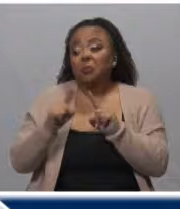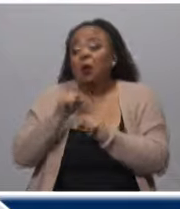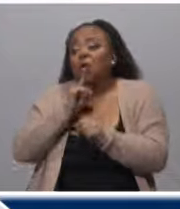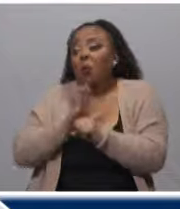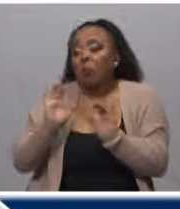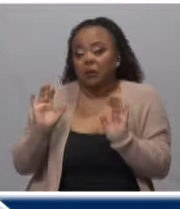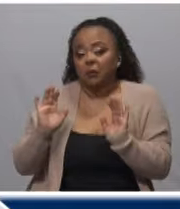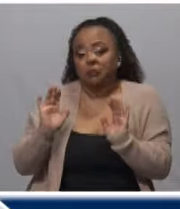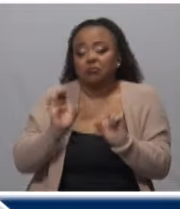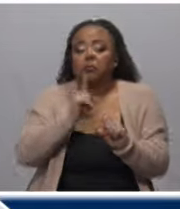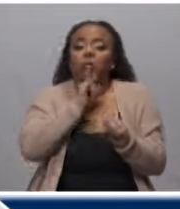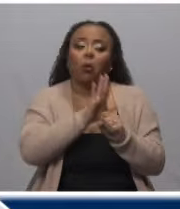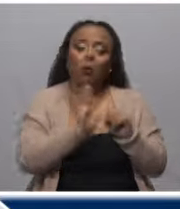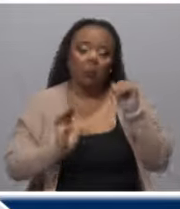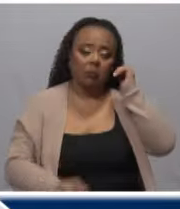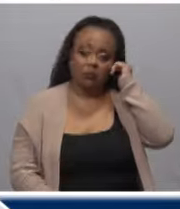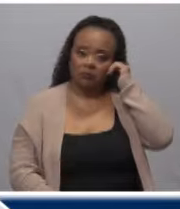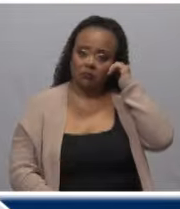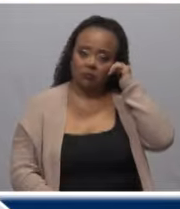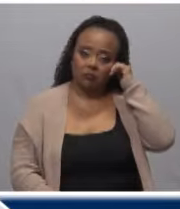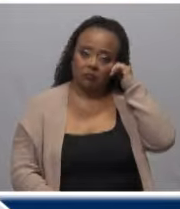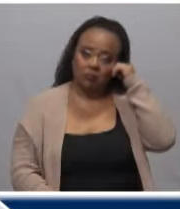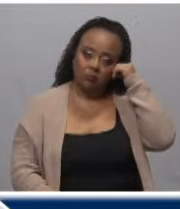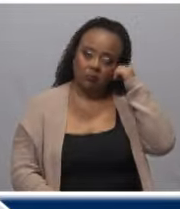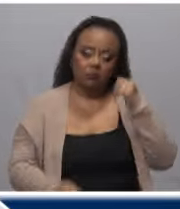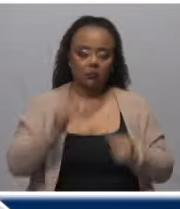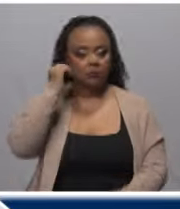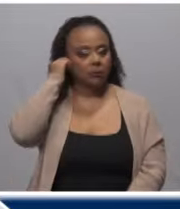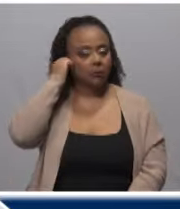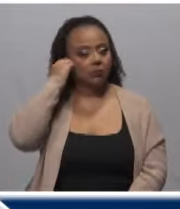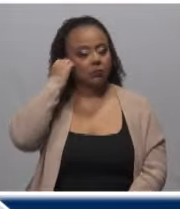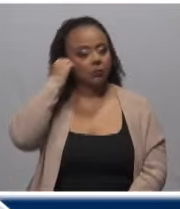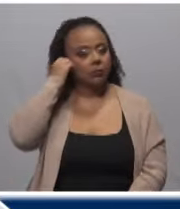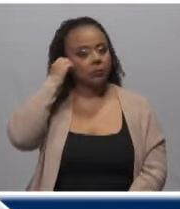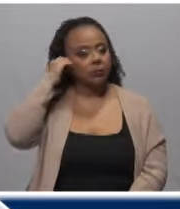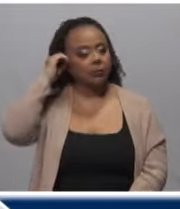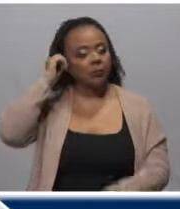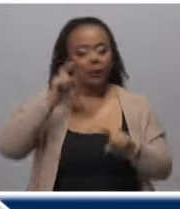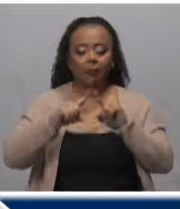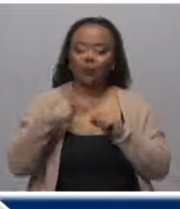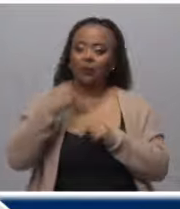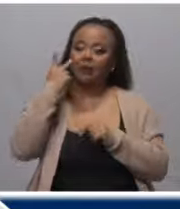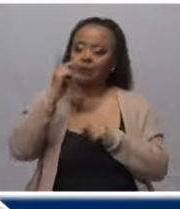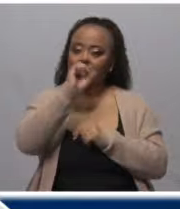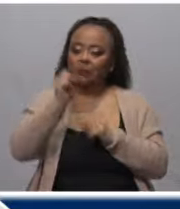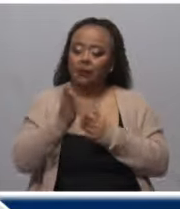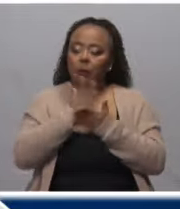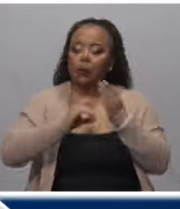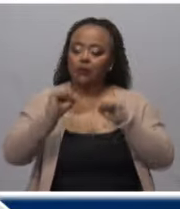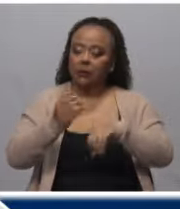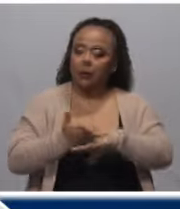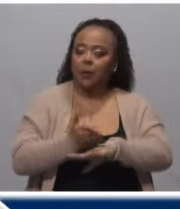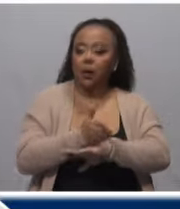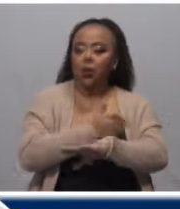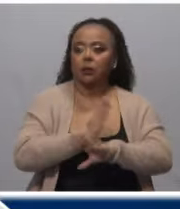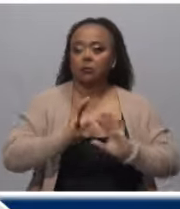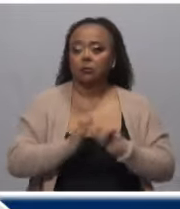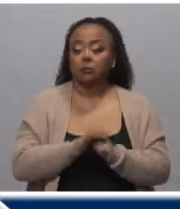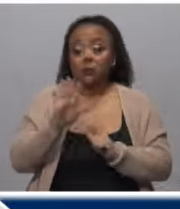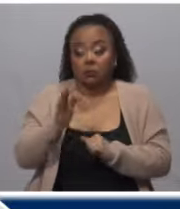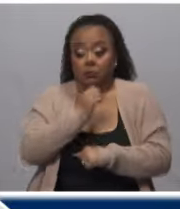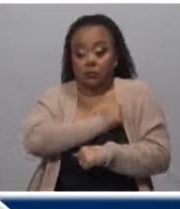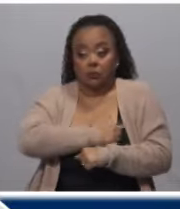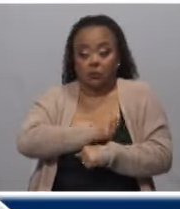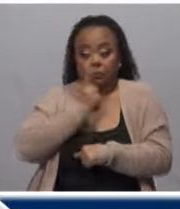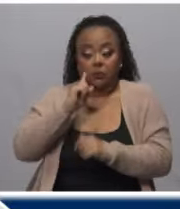es cumplidor el típico cumplidor es clier Gómez pero por ahí yo le veo a saprisa alguna posibilidad de mejora a ver Perdón para